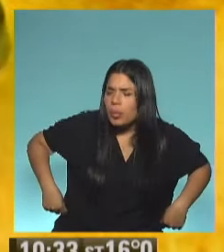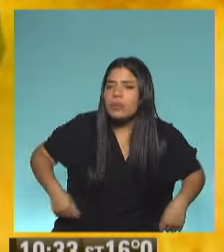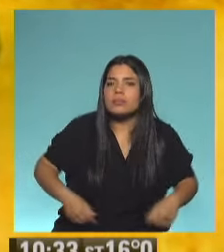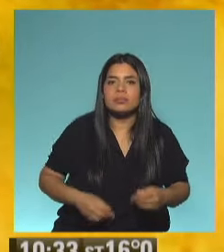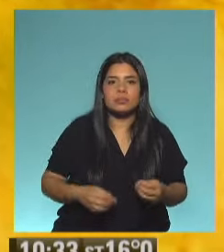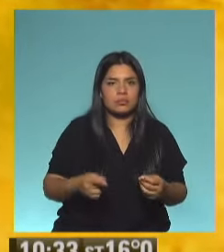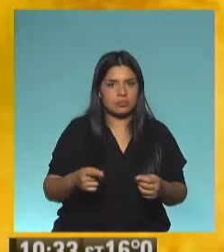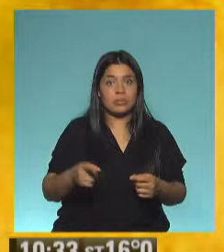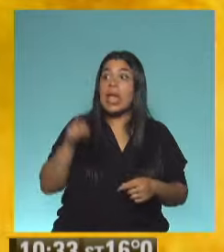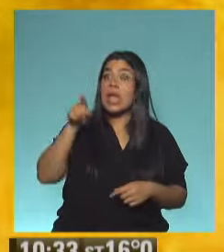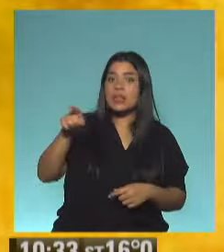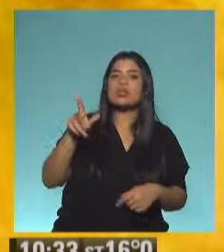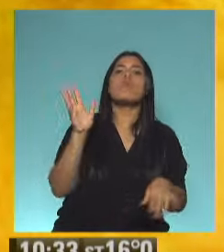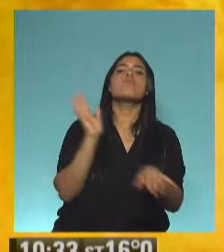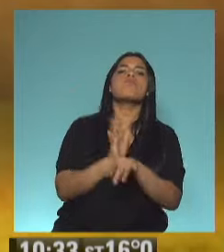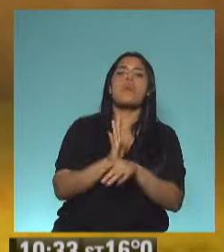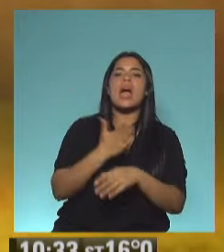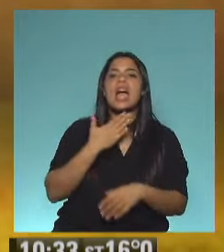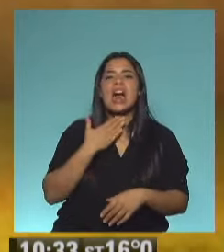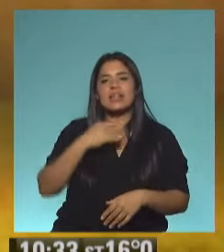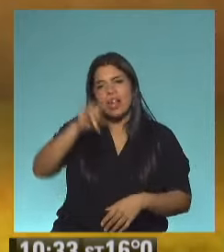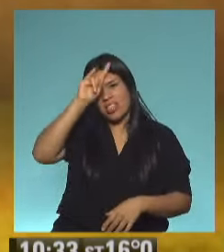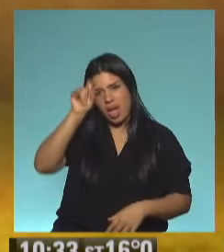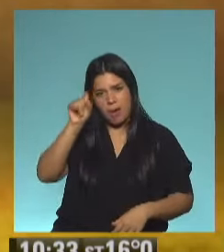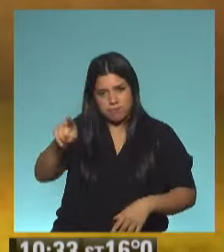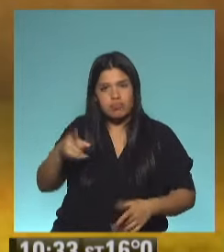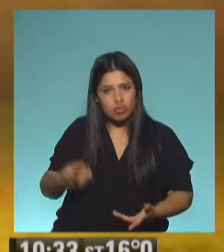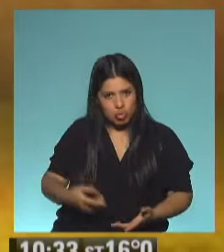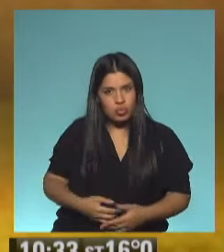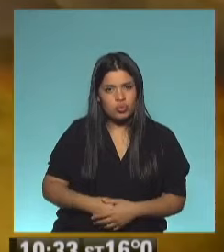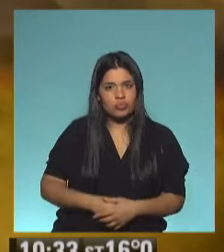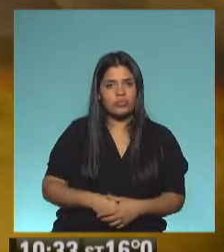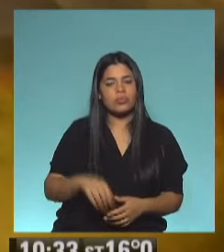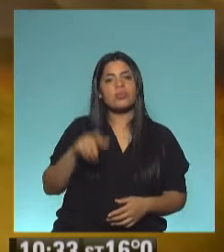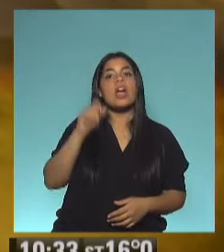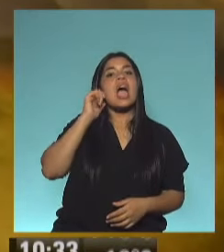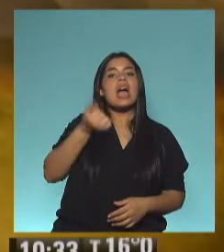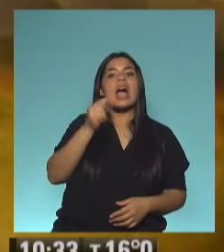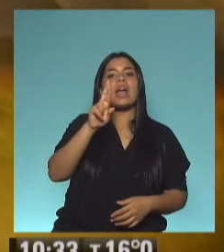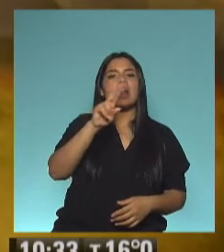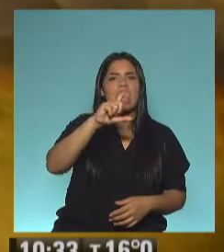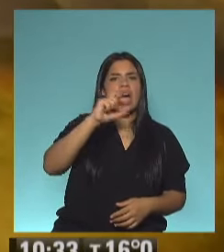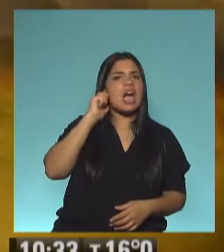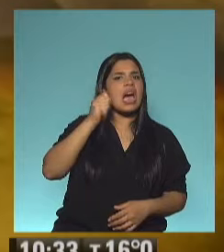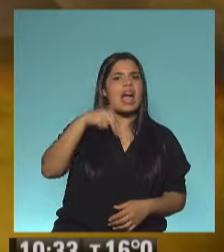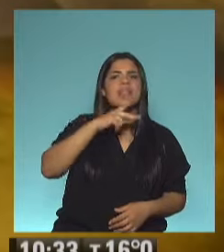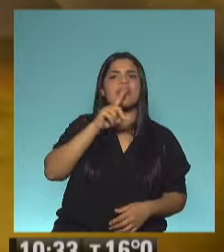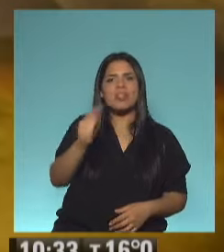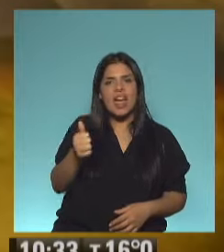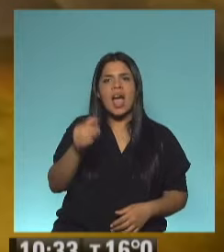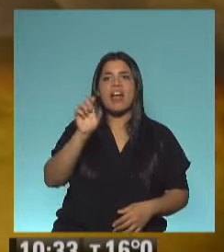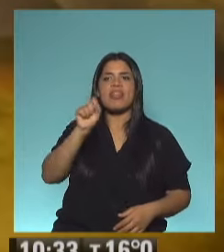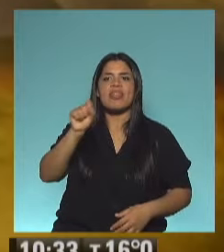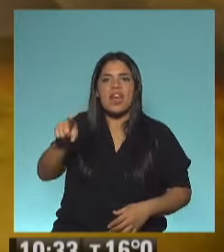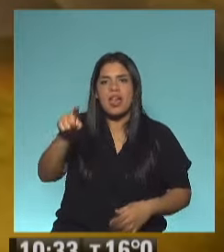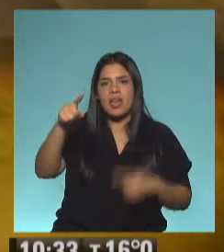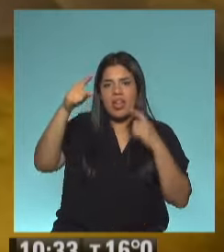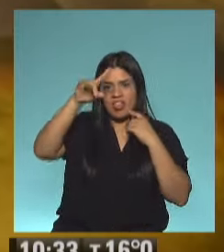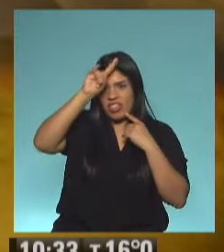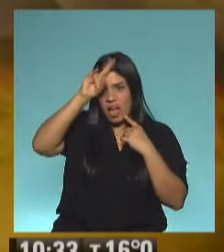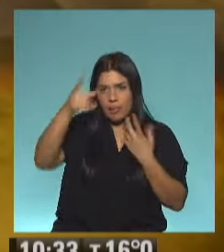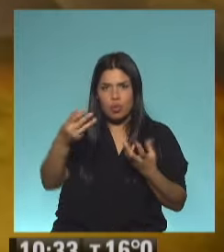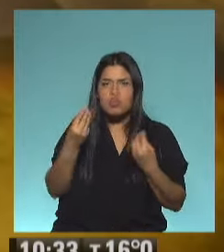Esa es la garganta del diablo. ¿La garganta del diablo? Le decimos así porque se parece a una boca oscura